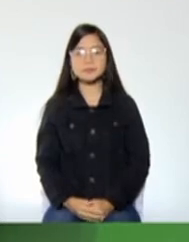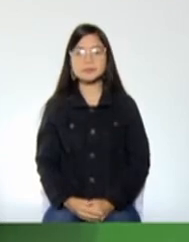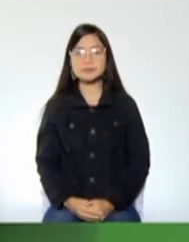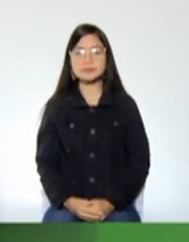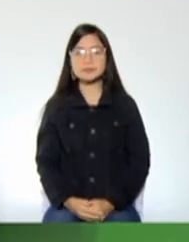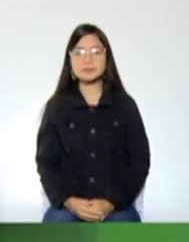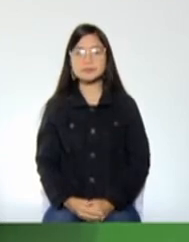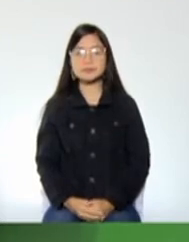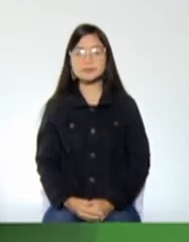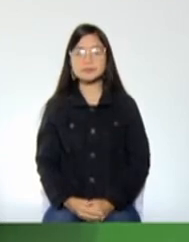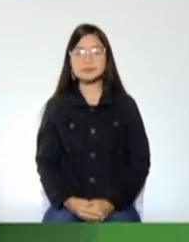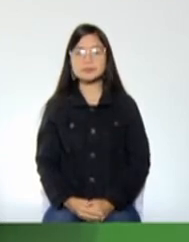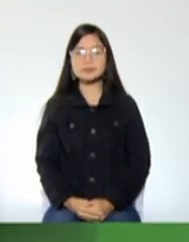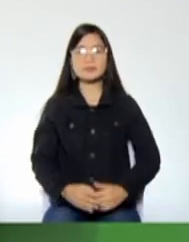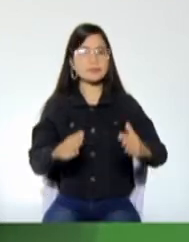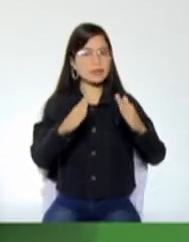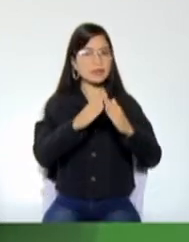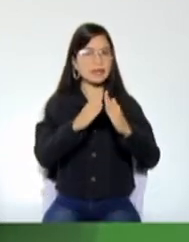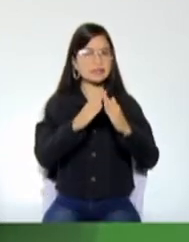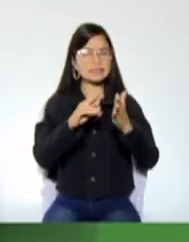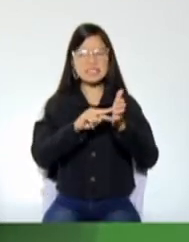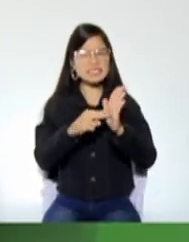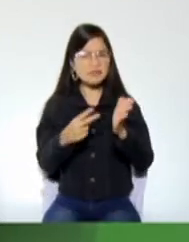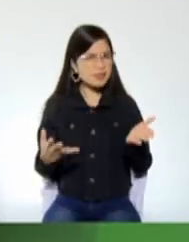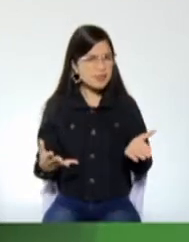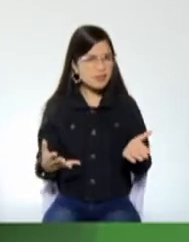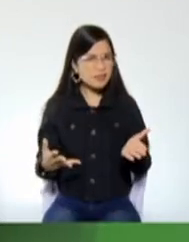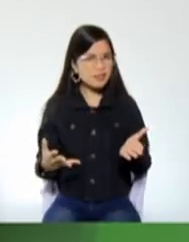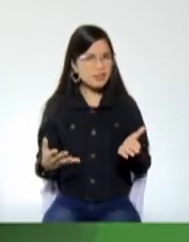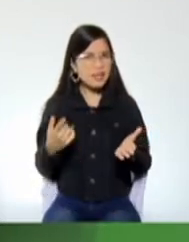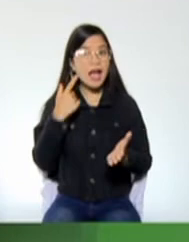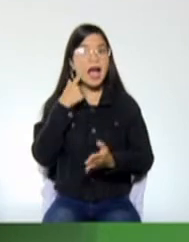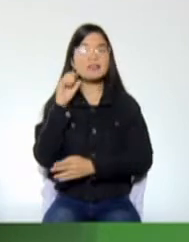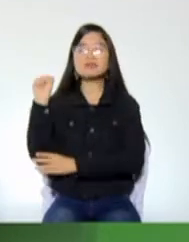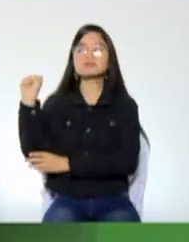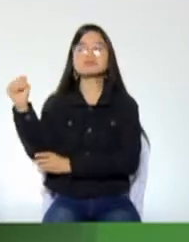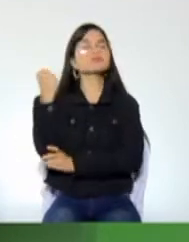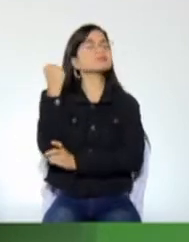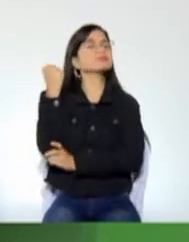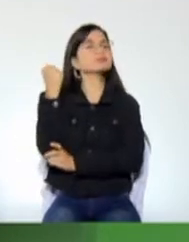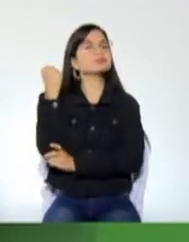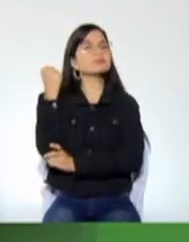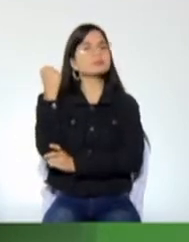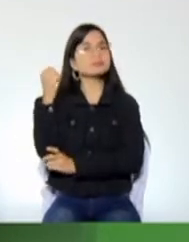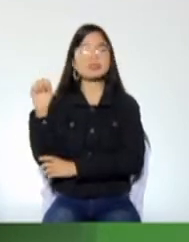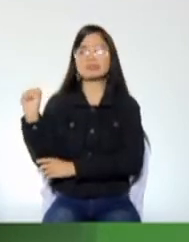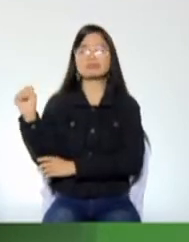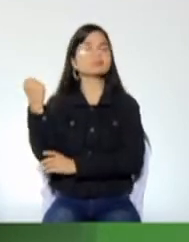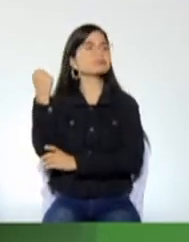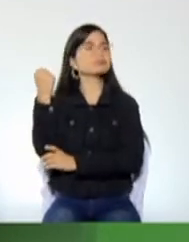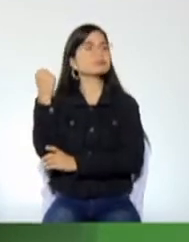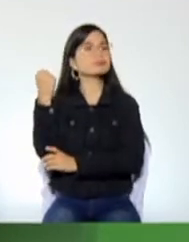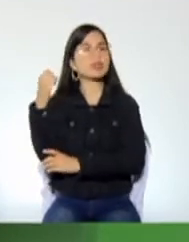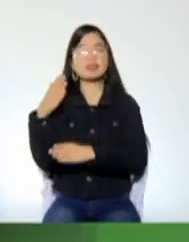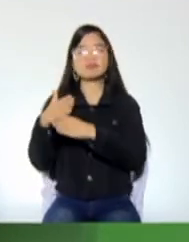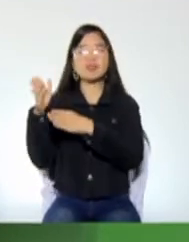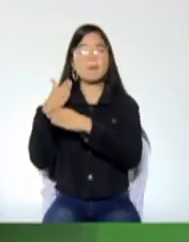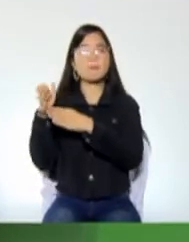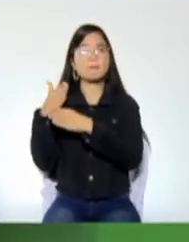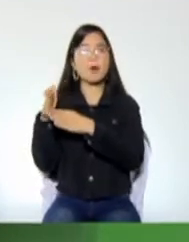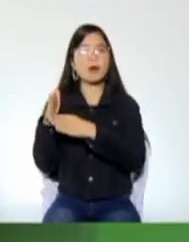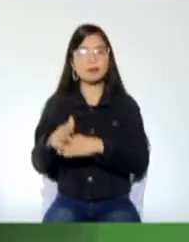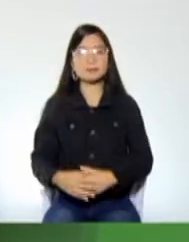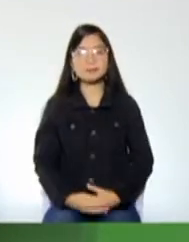A ver, en sus hogares significa que estoy como que ignorando a la persona, ¿cierto? Los ignoro, no me